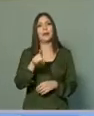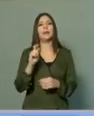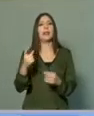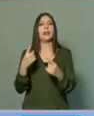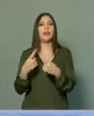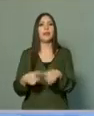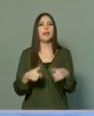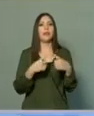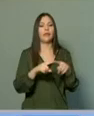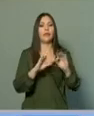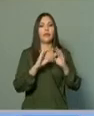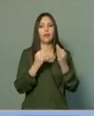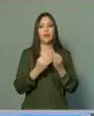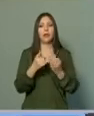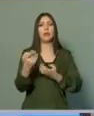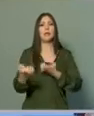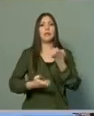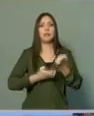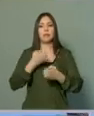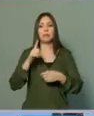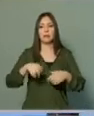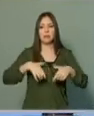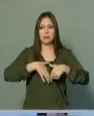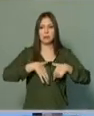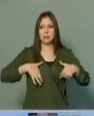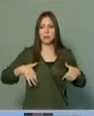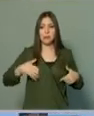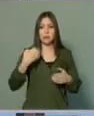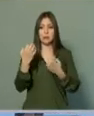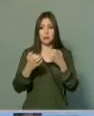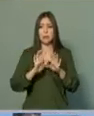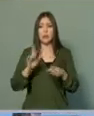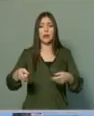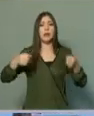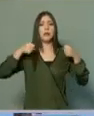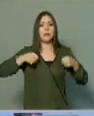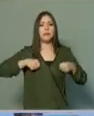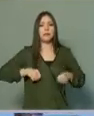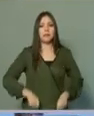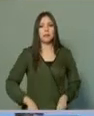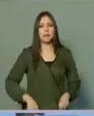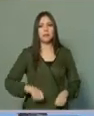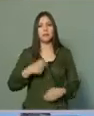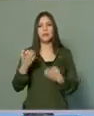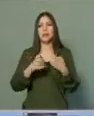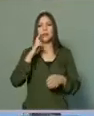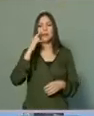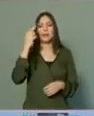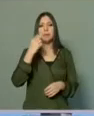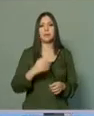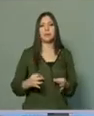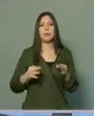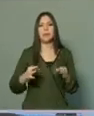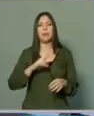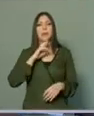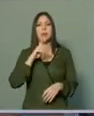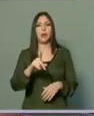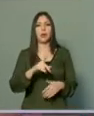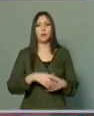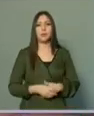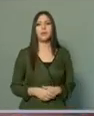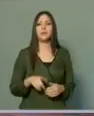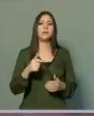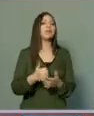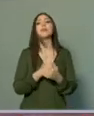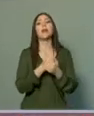diferente forma y puedes llegar al gimnasio con este top y ya sales del gimnasio, te pones la playerita y vas a verte mucho más. Y te va a